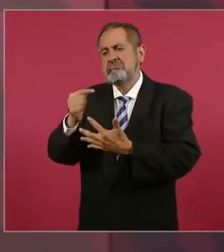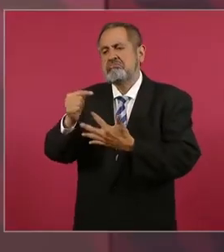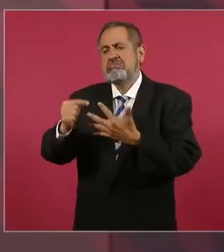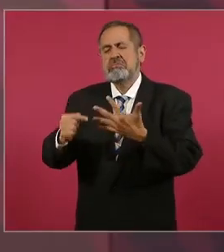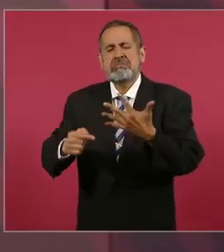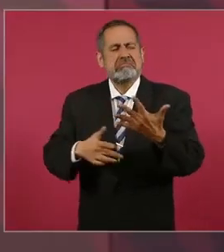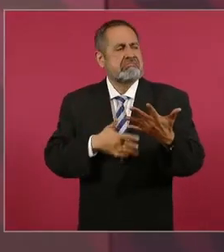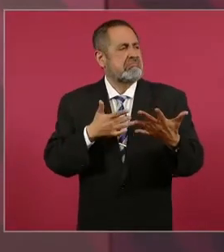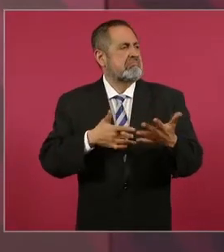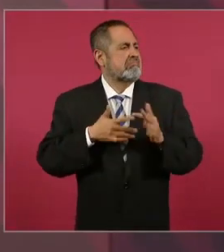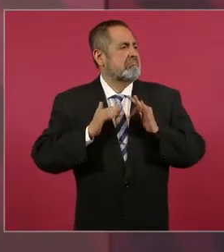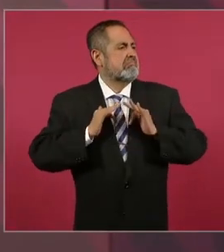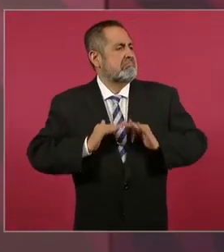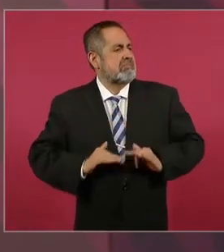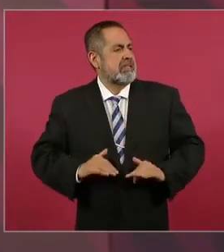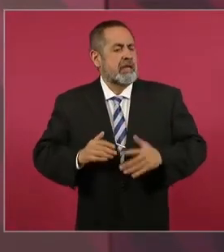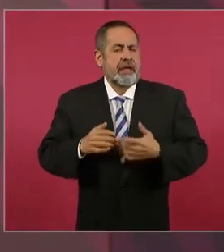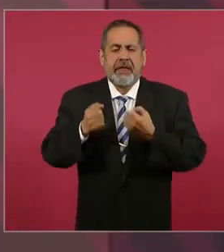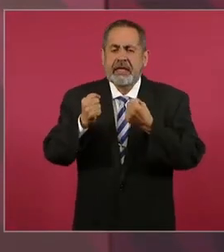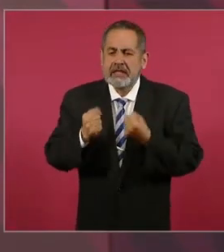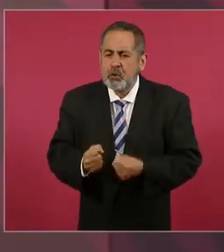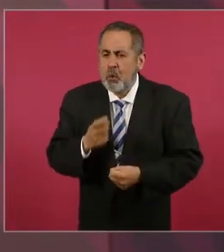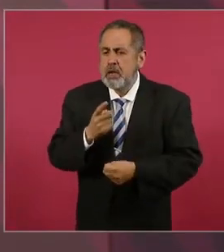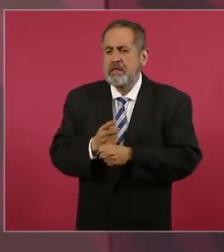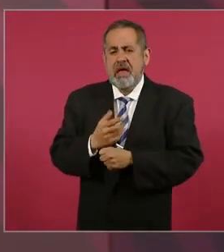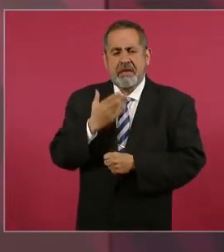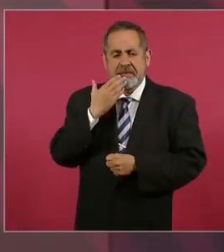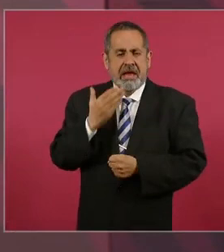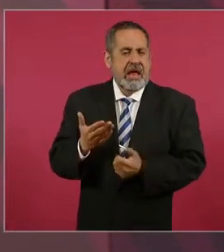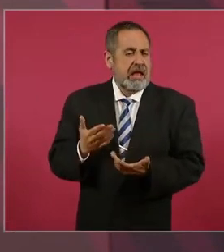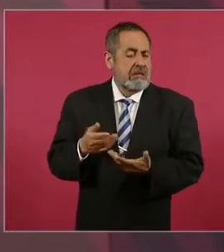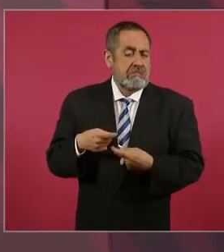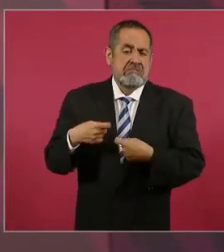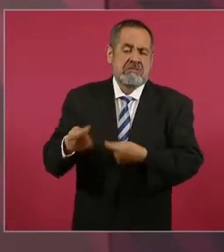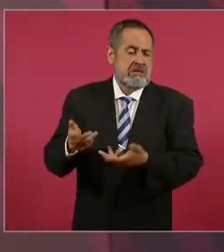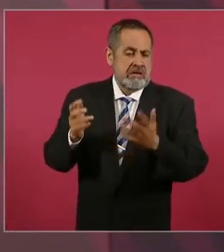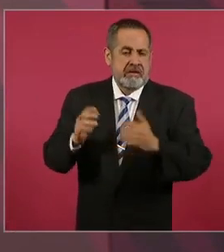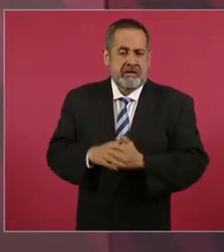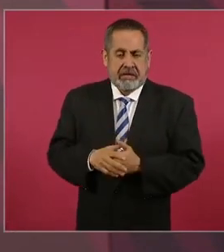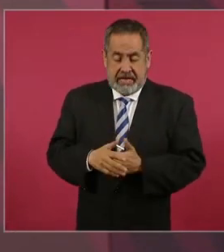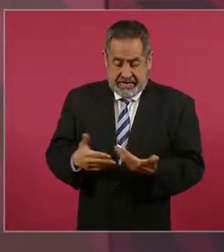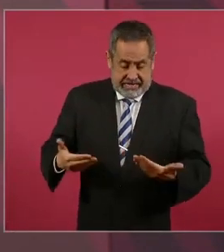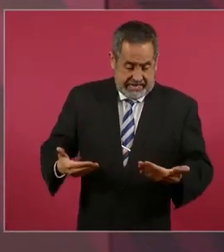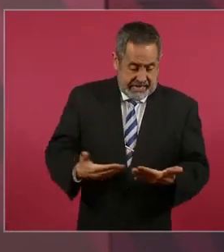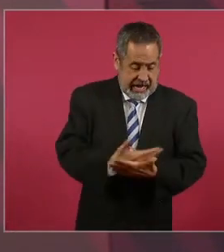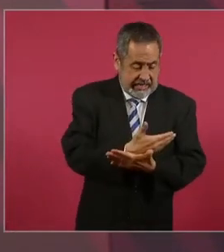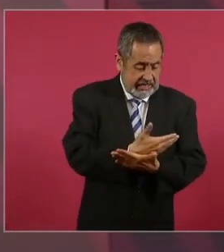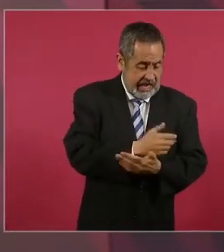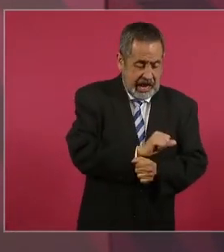bienestar, tenga seguridad, desde que nace hasta que muere,